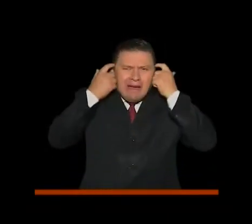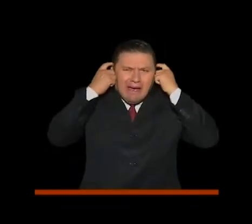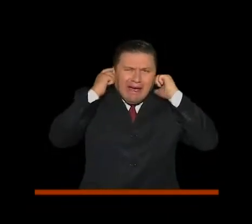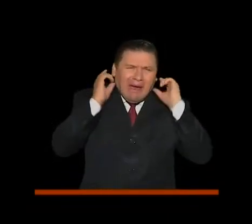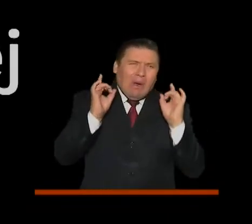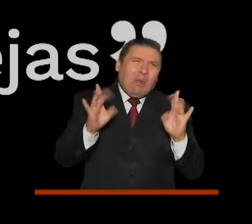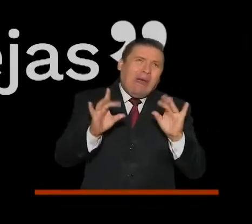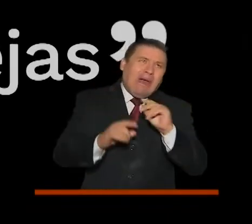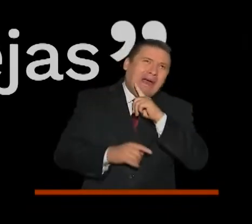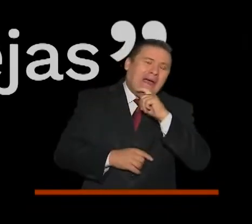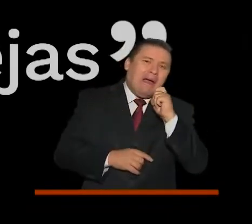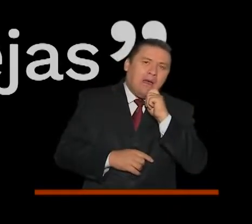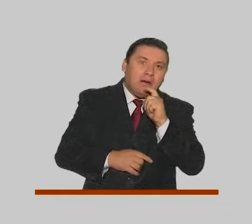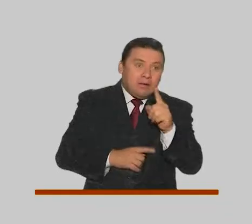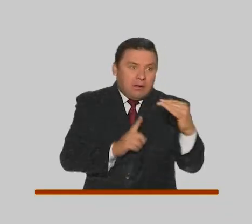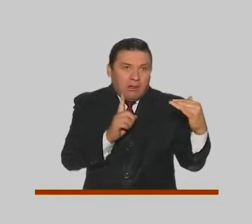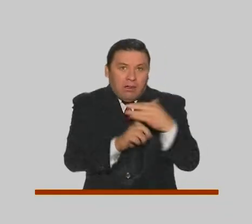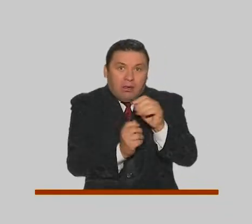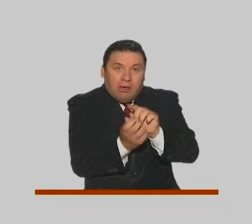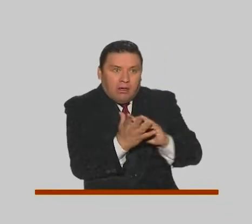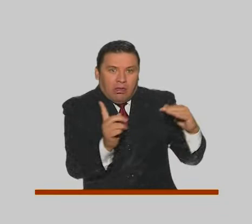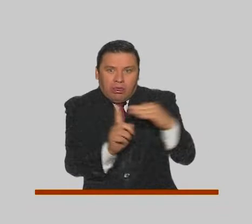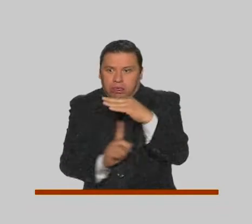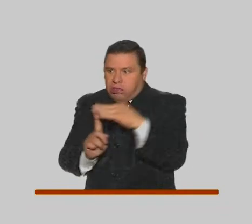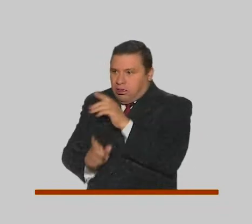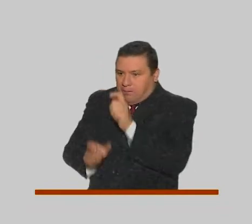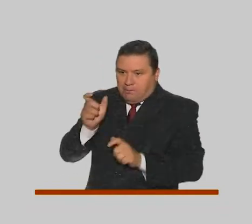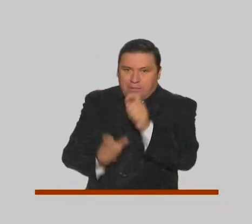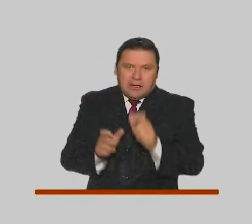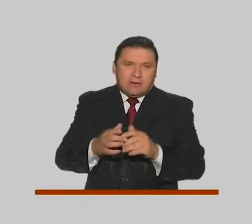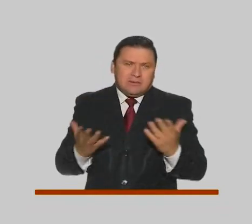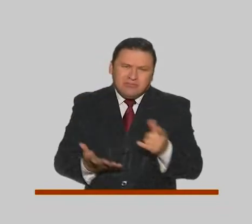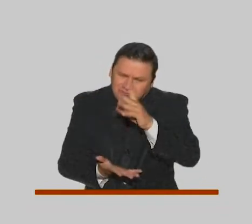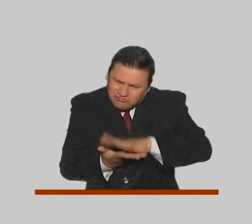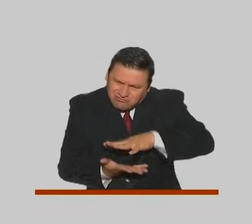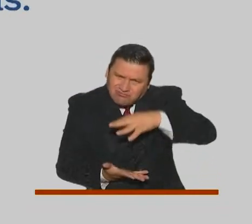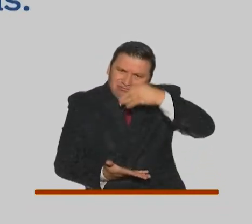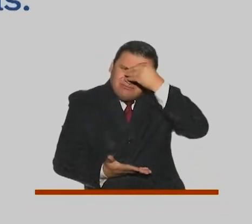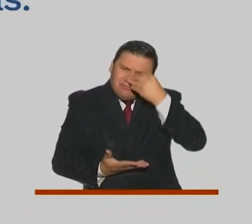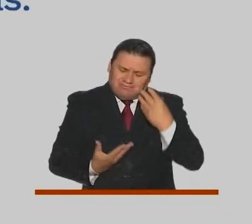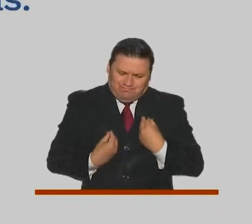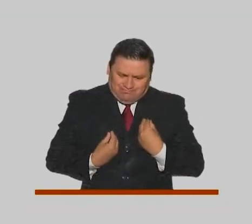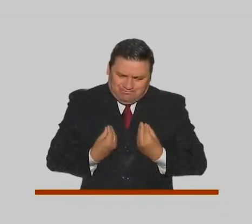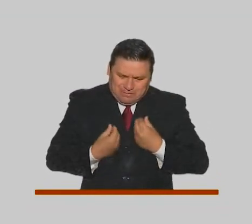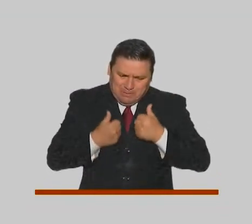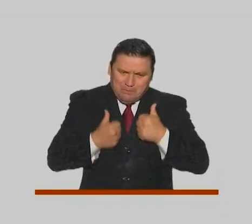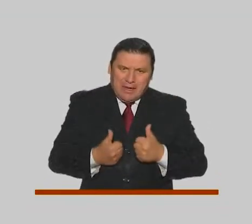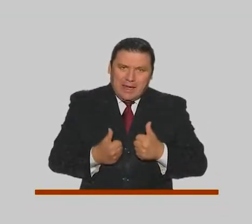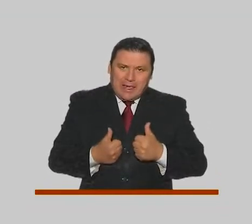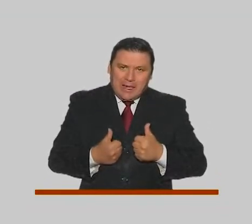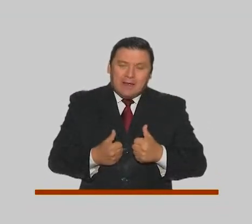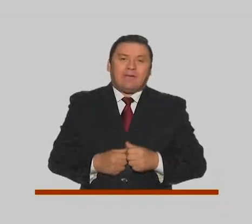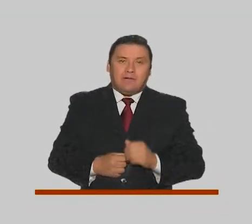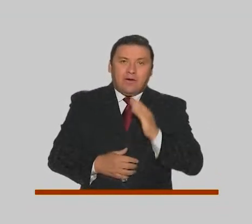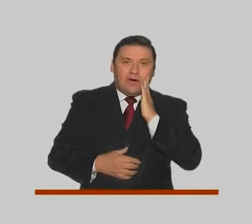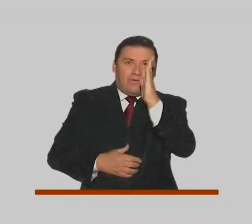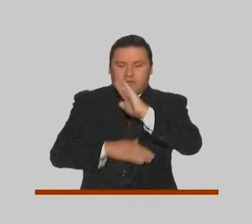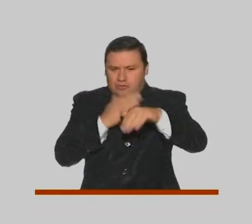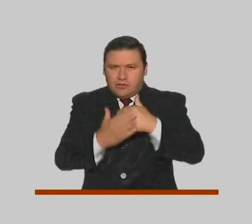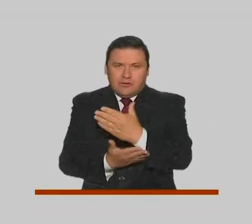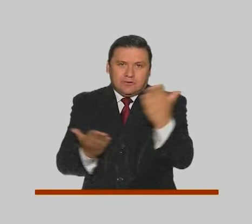las orejas. Tus excusas ponen en riesgo tu vida y la de muchas personas. Aprendamos a convivir para poder